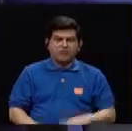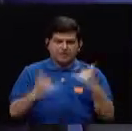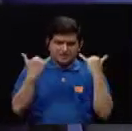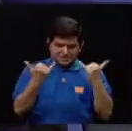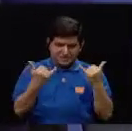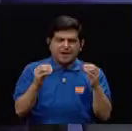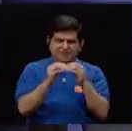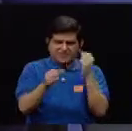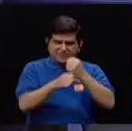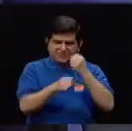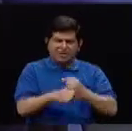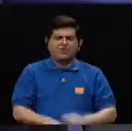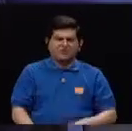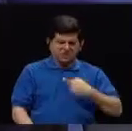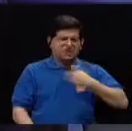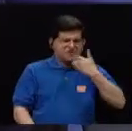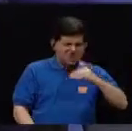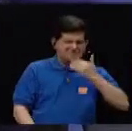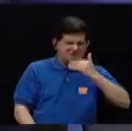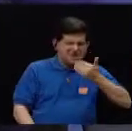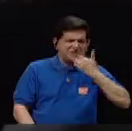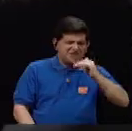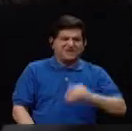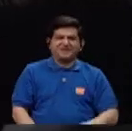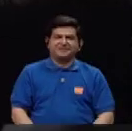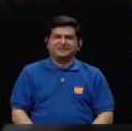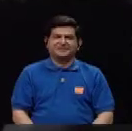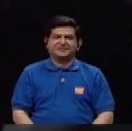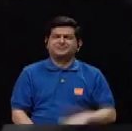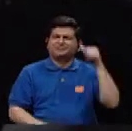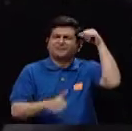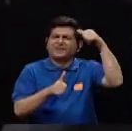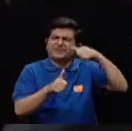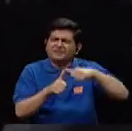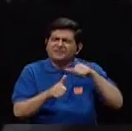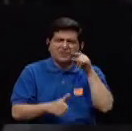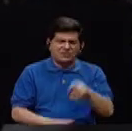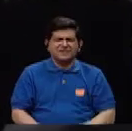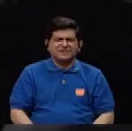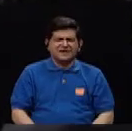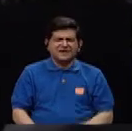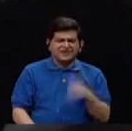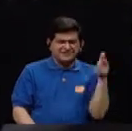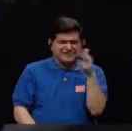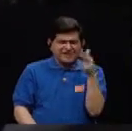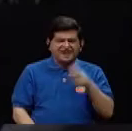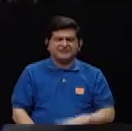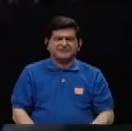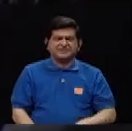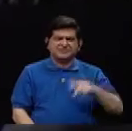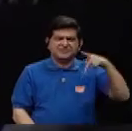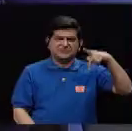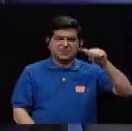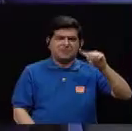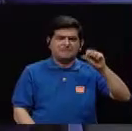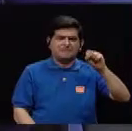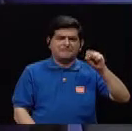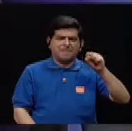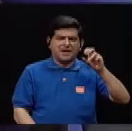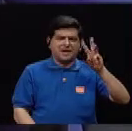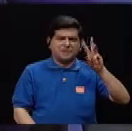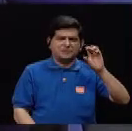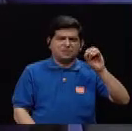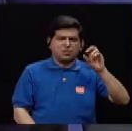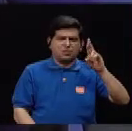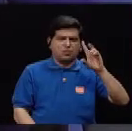Sí. Entonces en Password vemos a la Alejandra mala. Sí, ¿Qué recuerdas de esa grabación de Password? Hemos estado hablando de Asesinato en el Meneo y